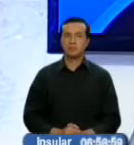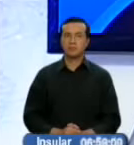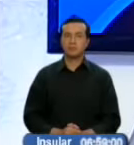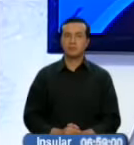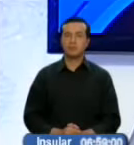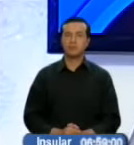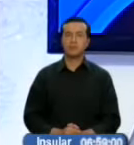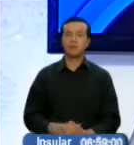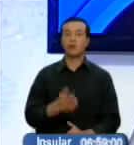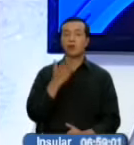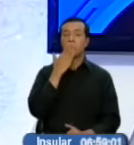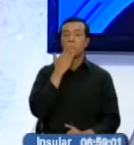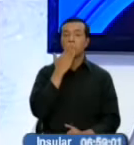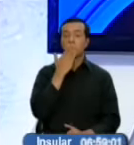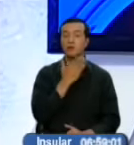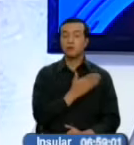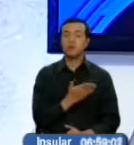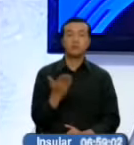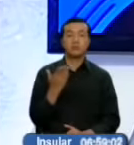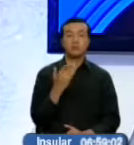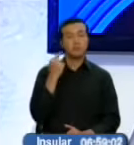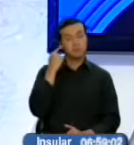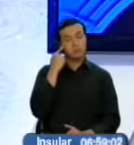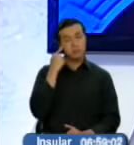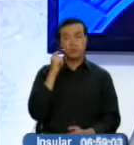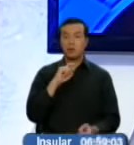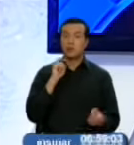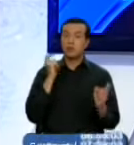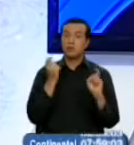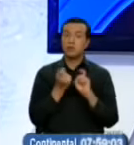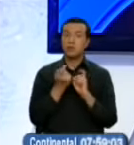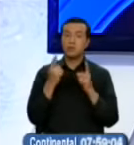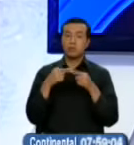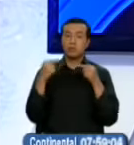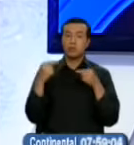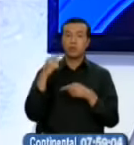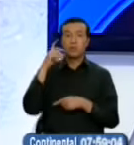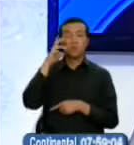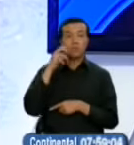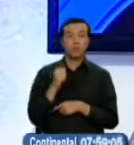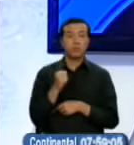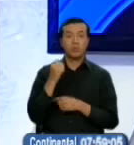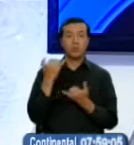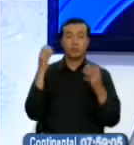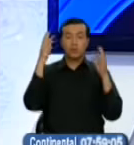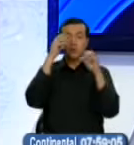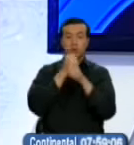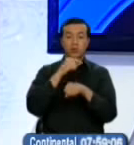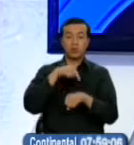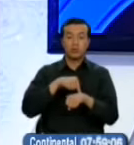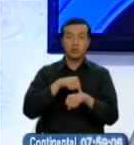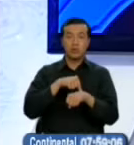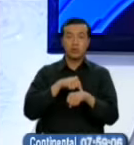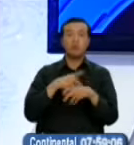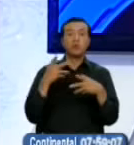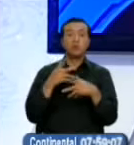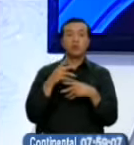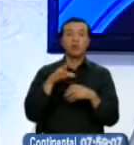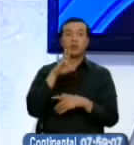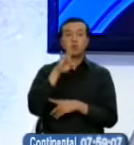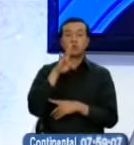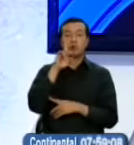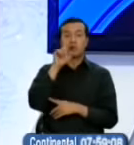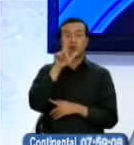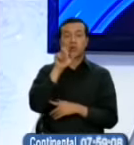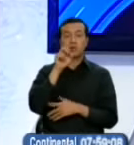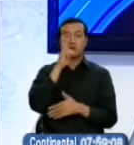Por su parte, Sociedad Deportiva Aucas pretenderá virar la página cuando enfrente al Deportivo Cuenca esta noche a partir de las 19:30 en transmisión